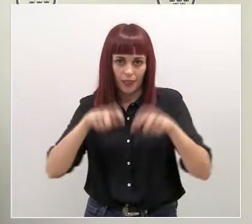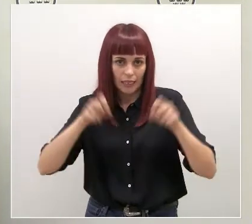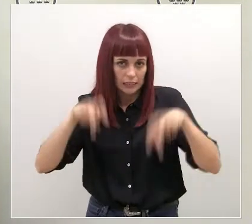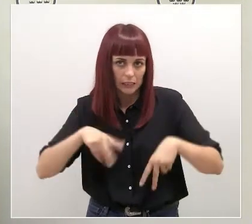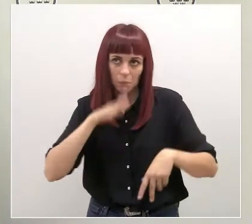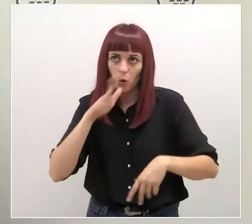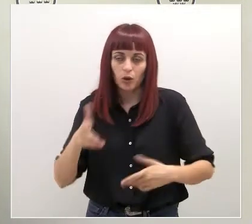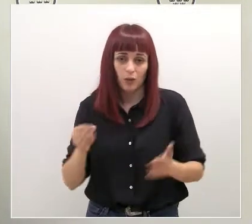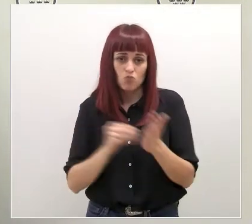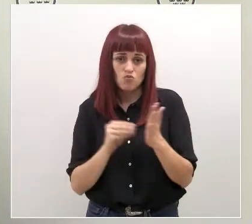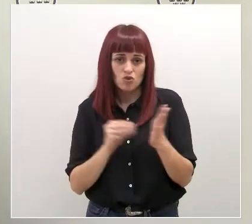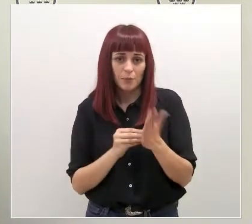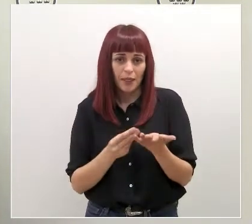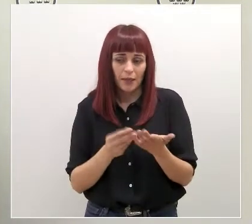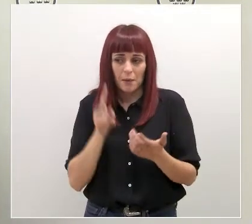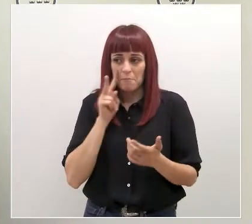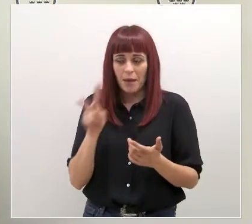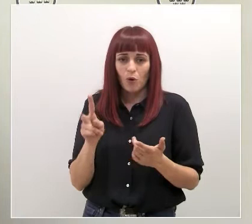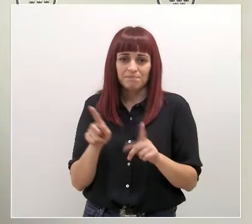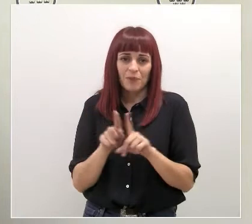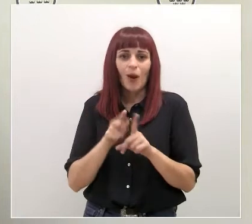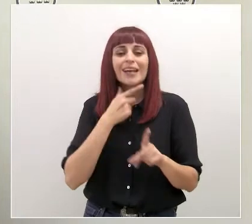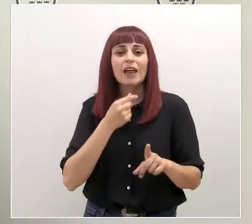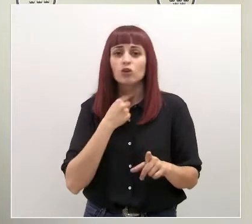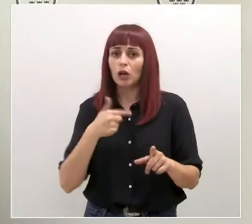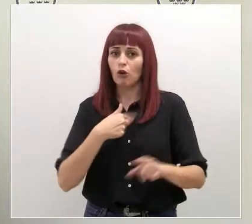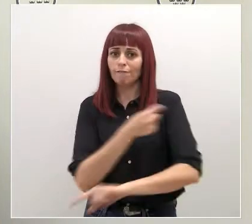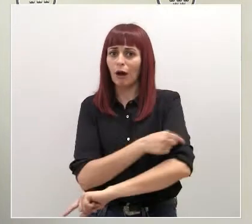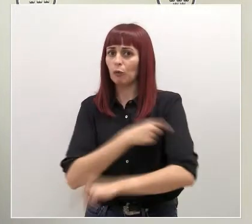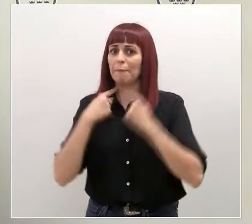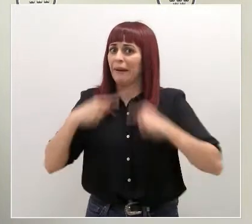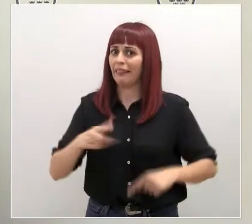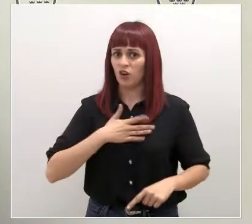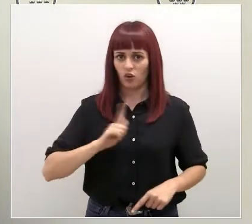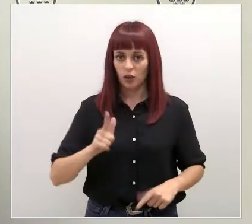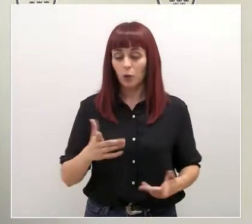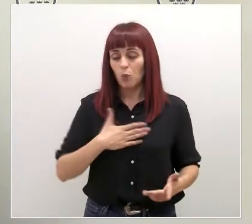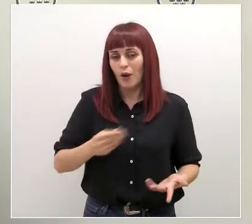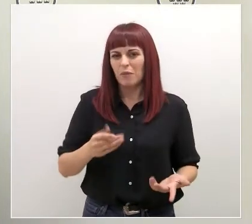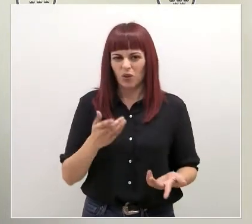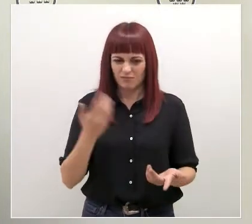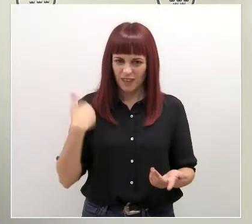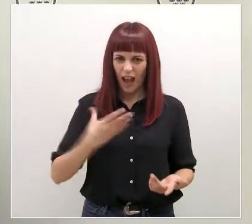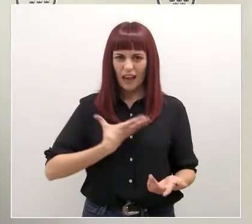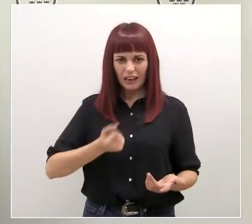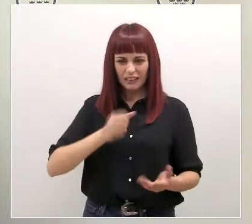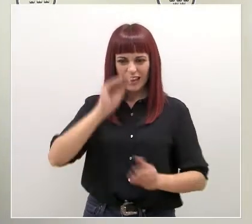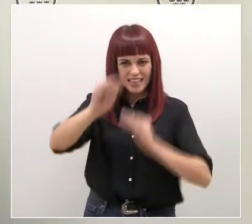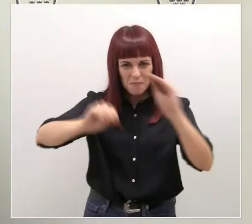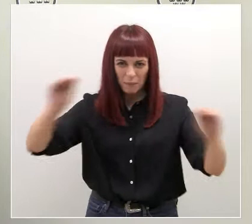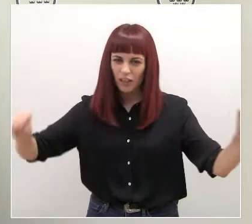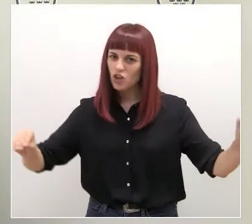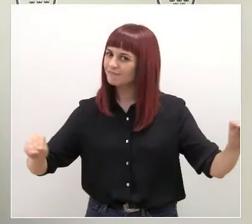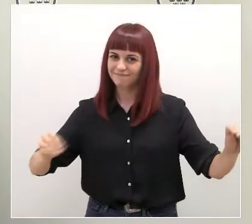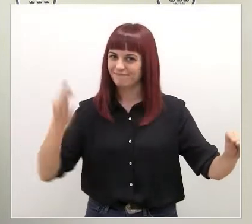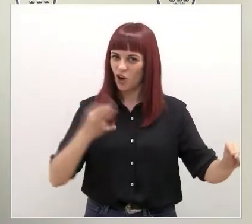porque a veces nos encontramos con expresiones graciosas, no quiero perder mi vacuna. Luego, por tanto, eso puede suceder. Pero hacer llamamientos no corresponde porque podemos